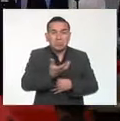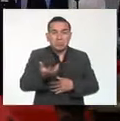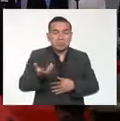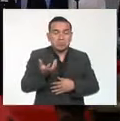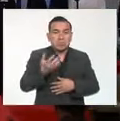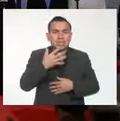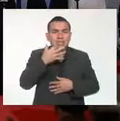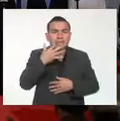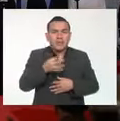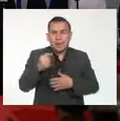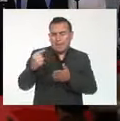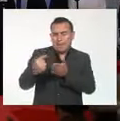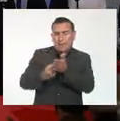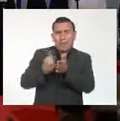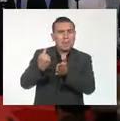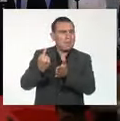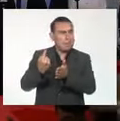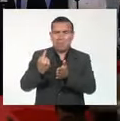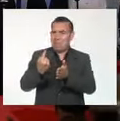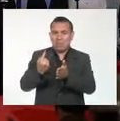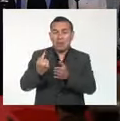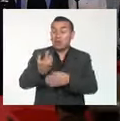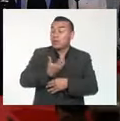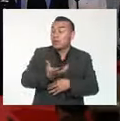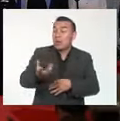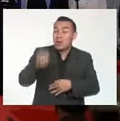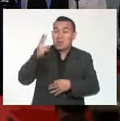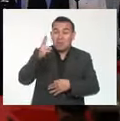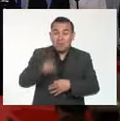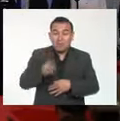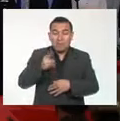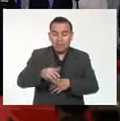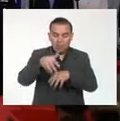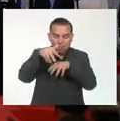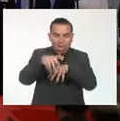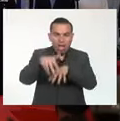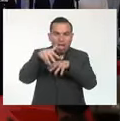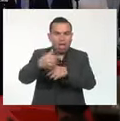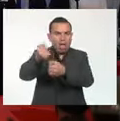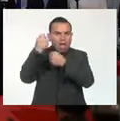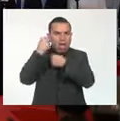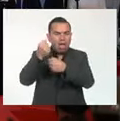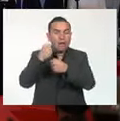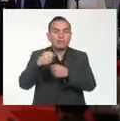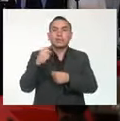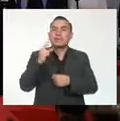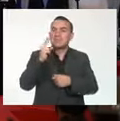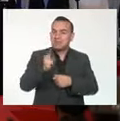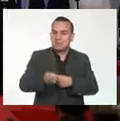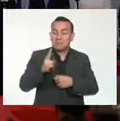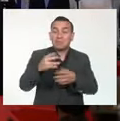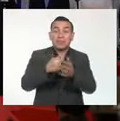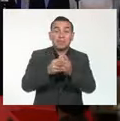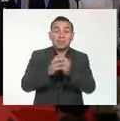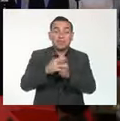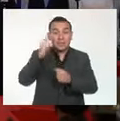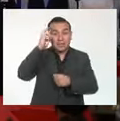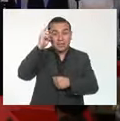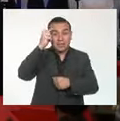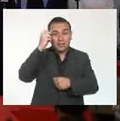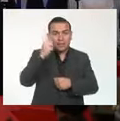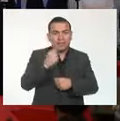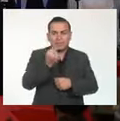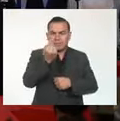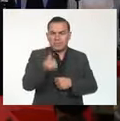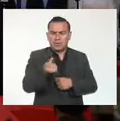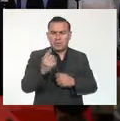Y no es la primera vez que lo hacen. En todas sus manifestaciones siempre han vandalizado. Por ahí luego dijeron que eran infiltrados del